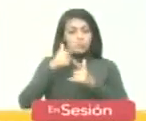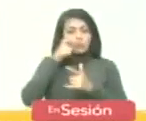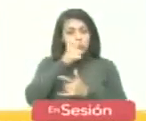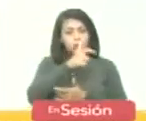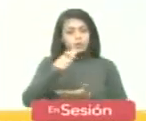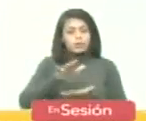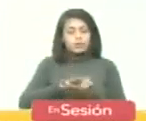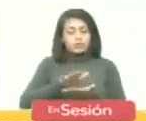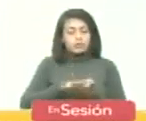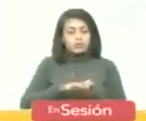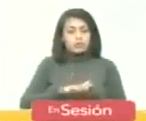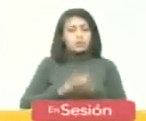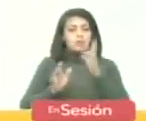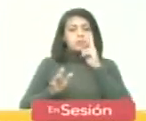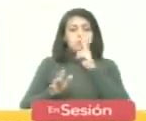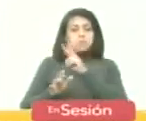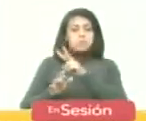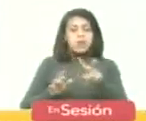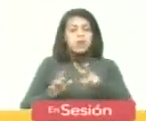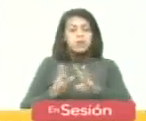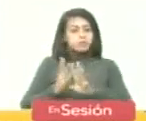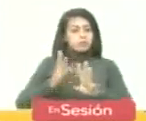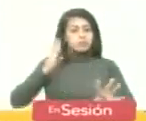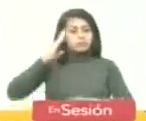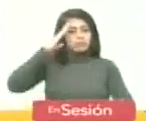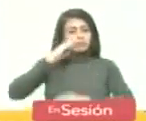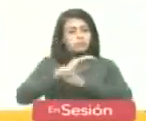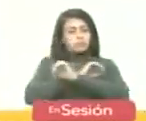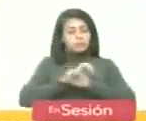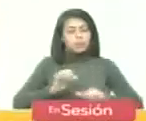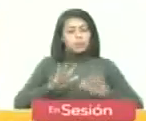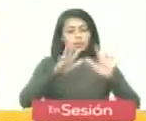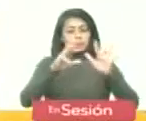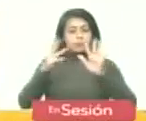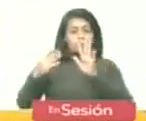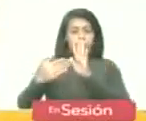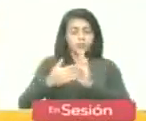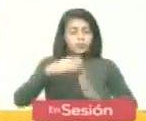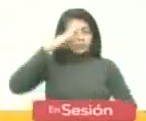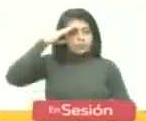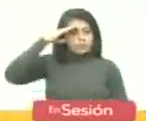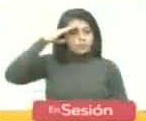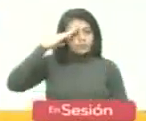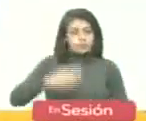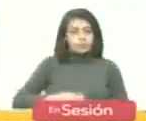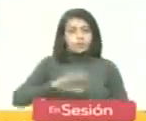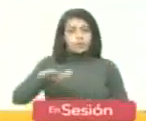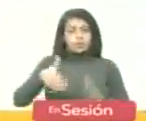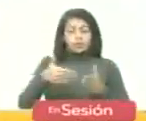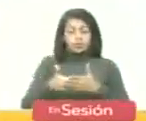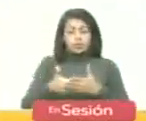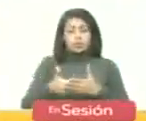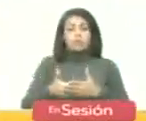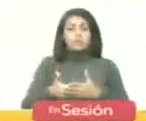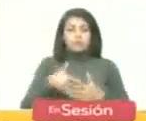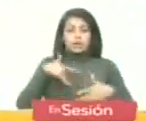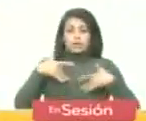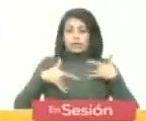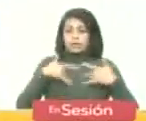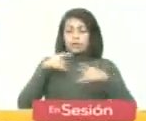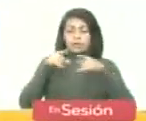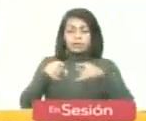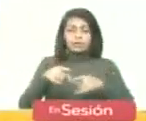tranquilo viendo esa parada extraordinaria? 18.000 oficiales y tropas estaban en esa actividad,